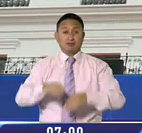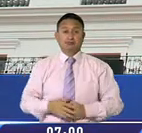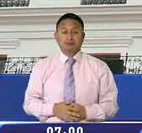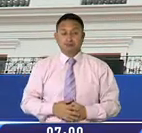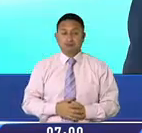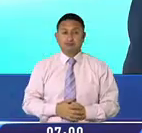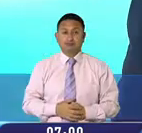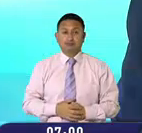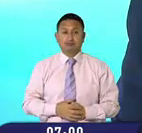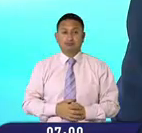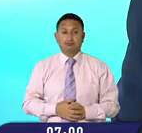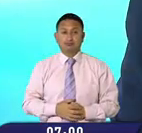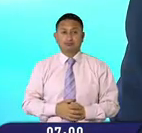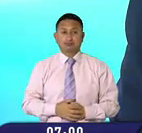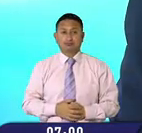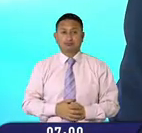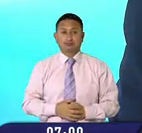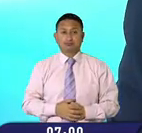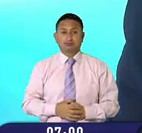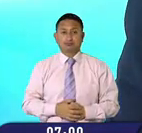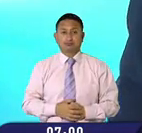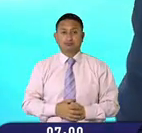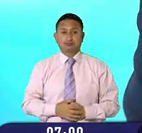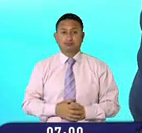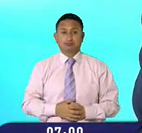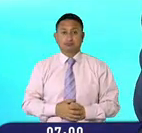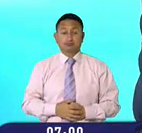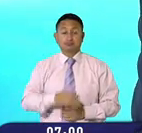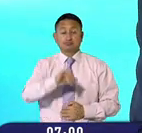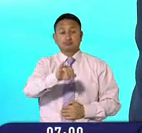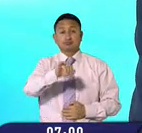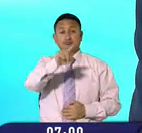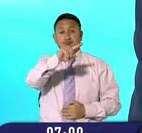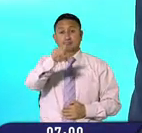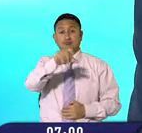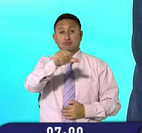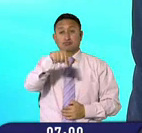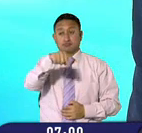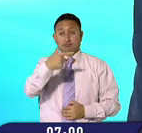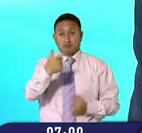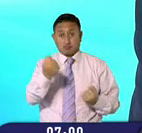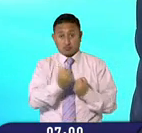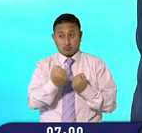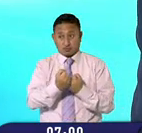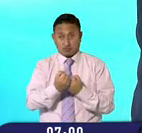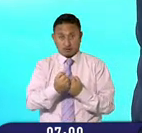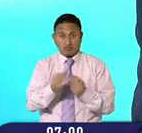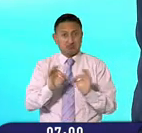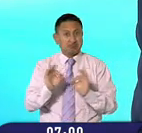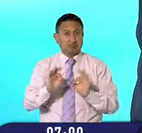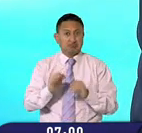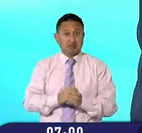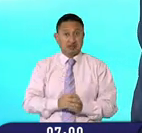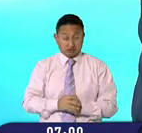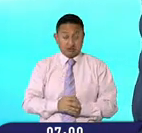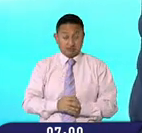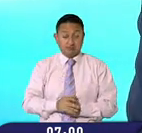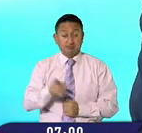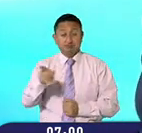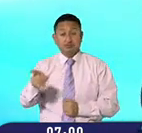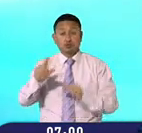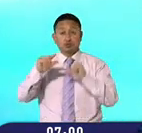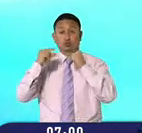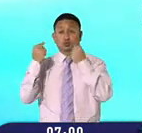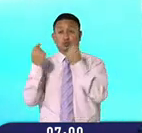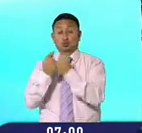Es tiempo de contarles que Leonidas Issa estaría perdiendo espacio, no solo a escala nacional, desde la Confederación de Nacionalidades Indígenas